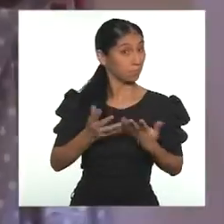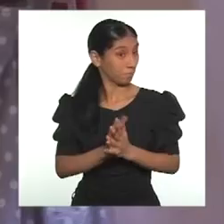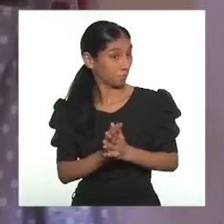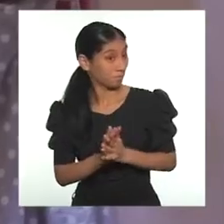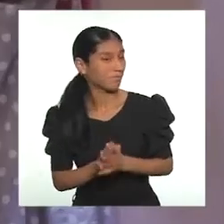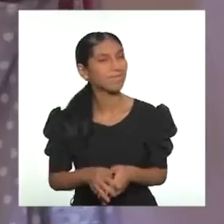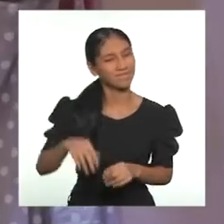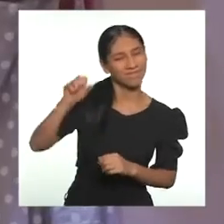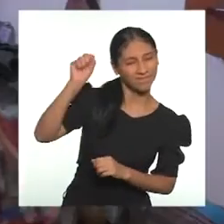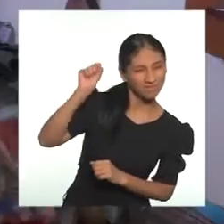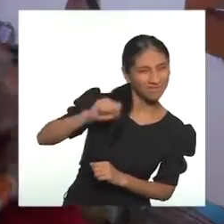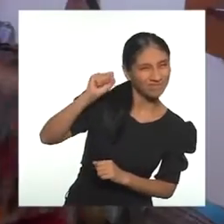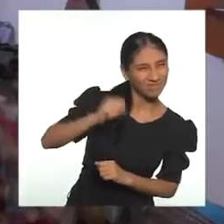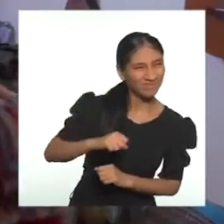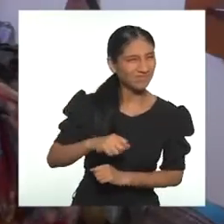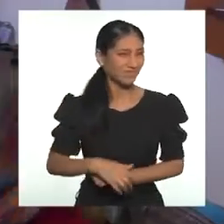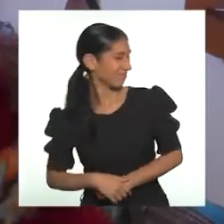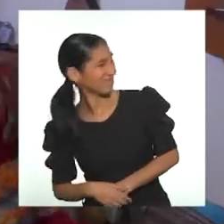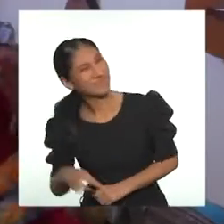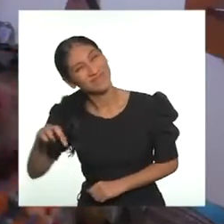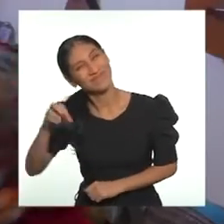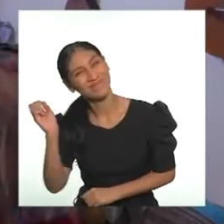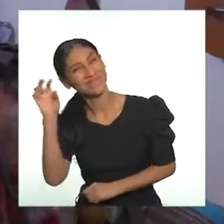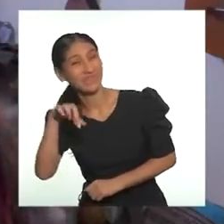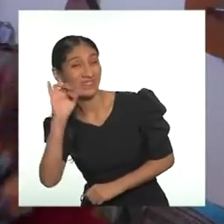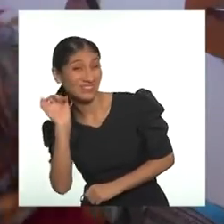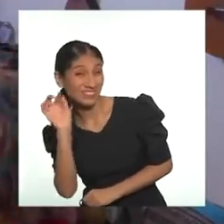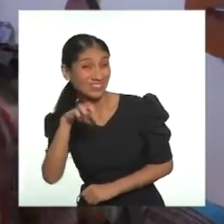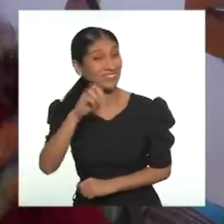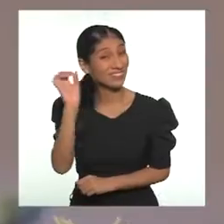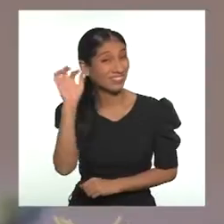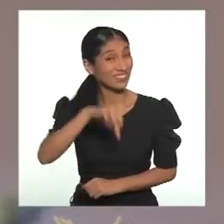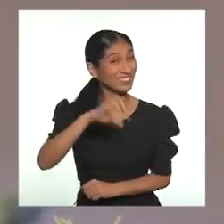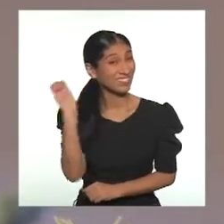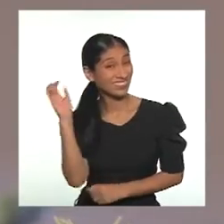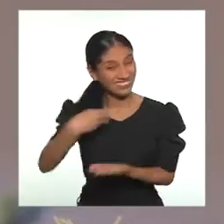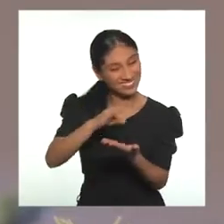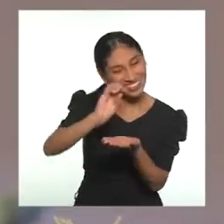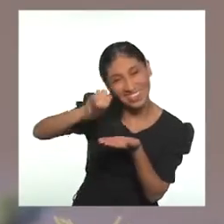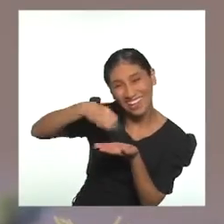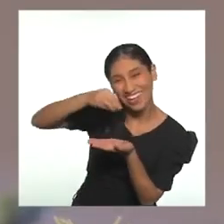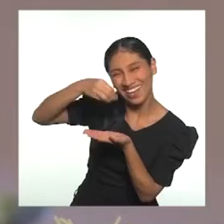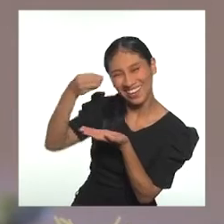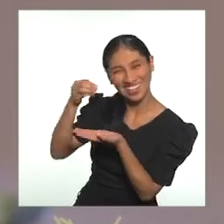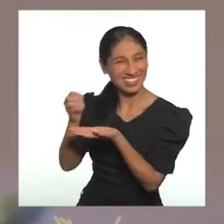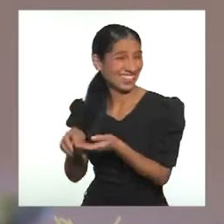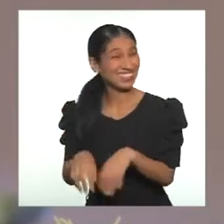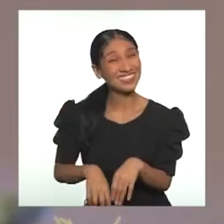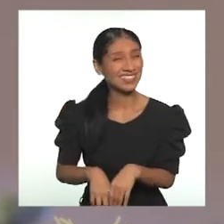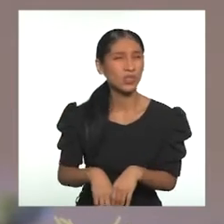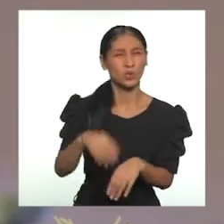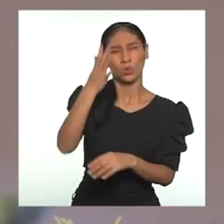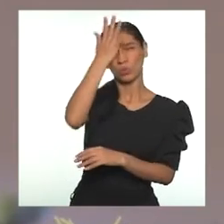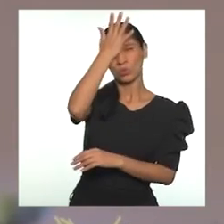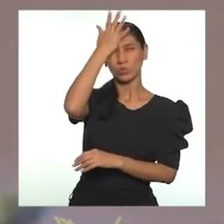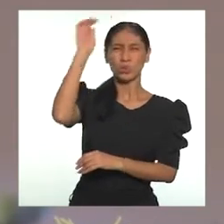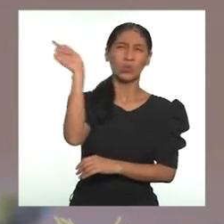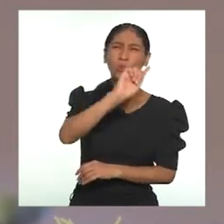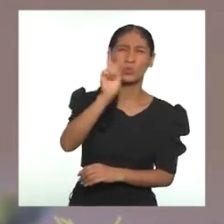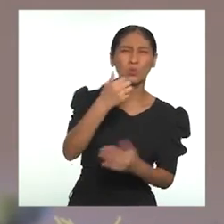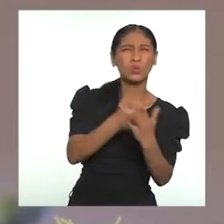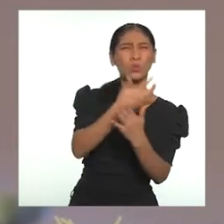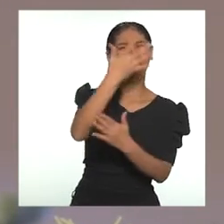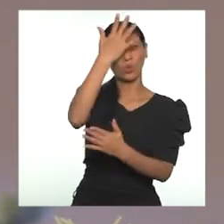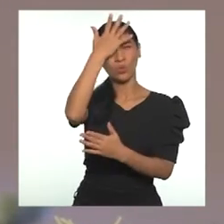se malogre. ¡Sí! ¡Papi, papi, papi! ¡Pescada, comiré! ¡Oh,